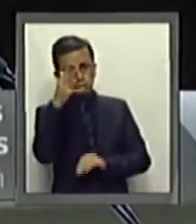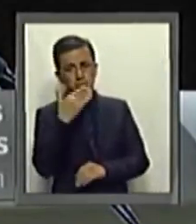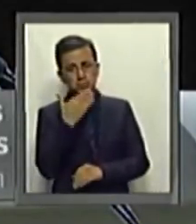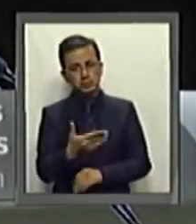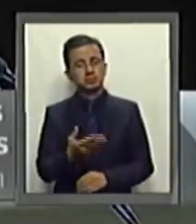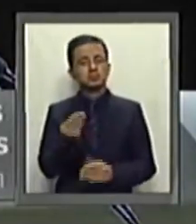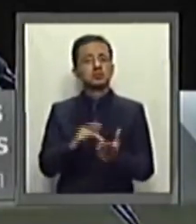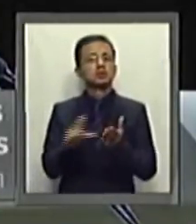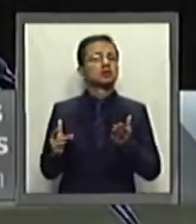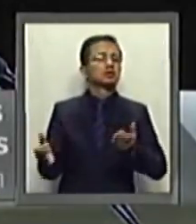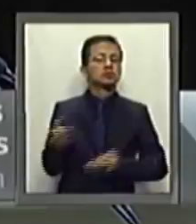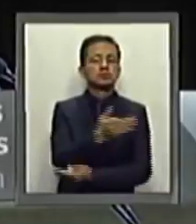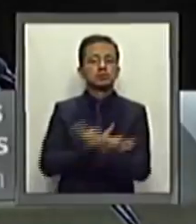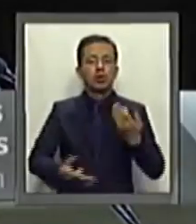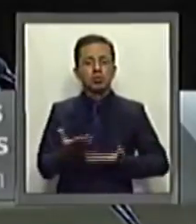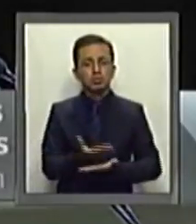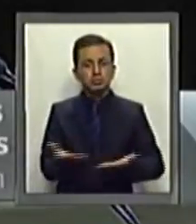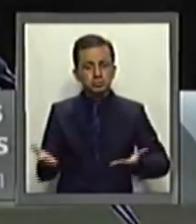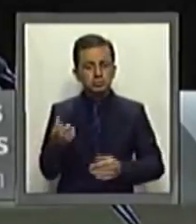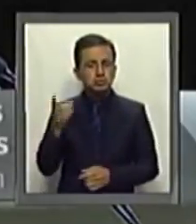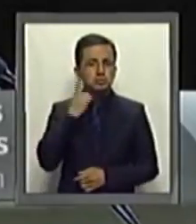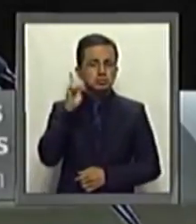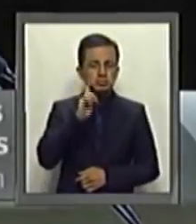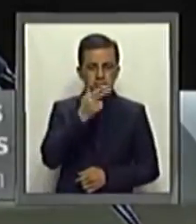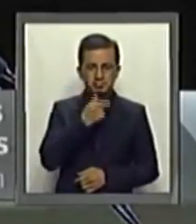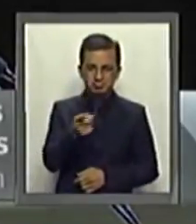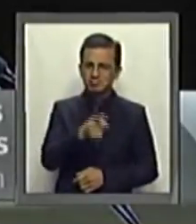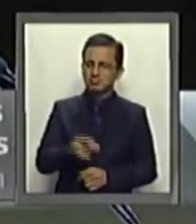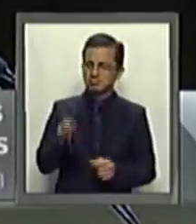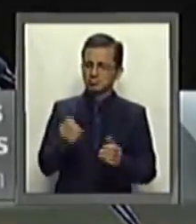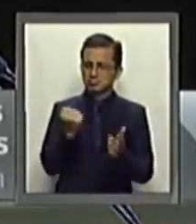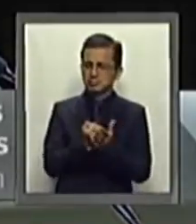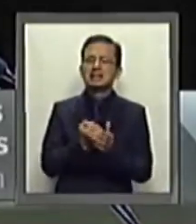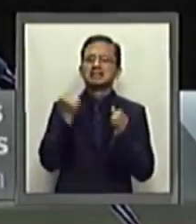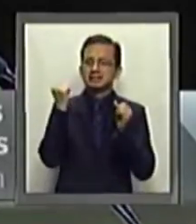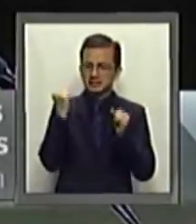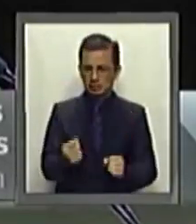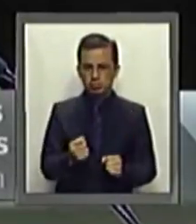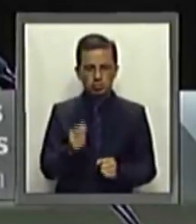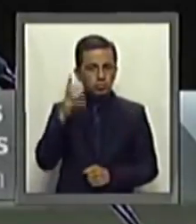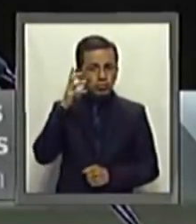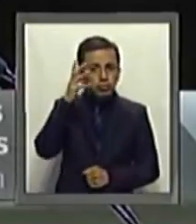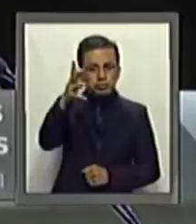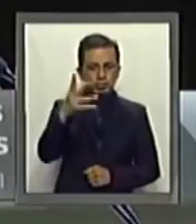y compañeros diputados, por aprobar este dictamen, y pueden estar seguros que en el futuro esta será una